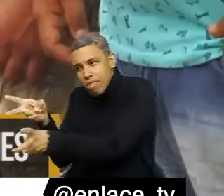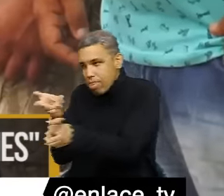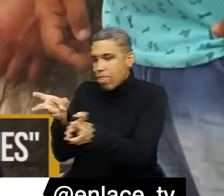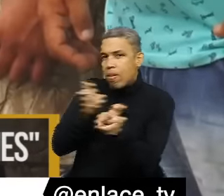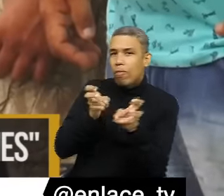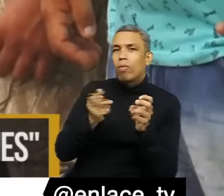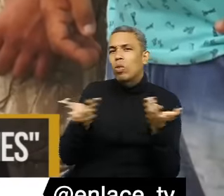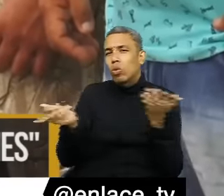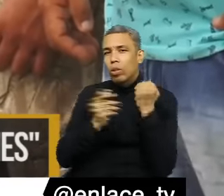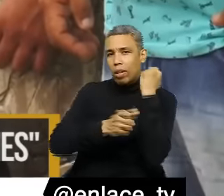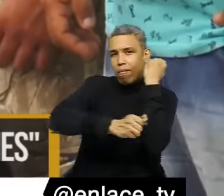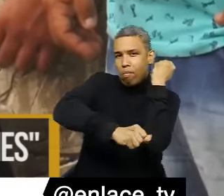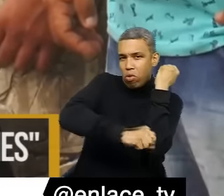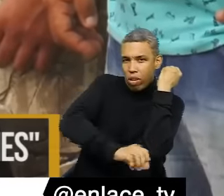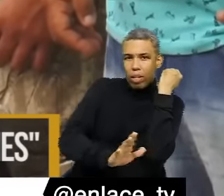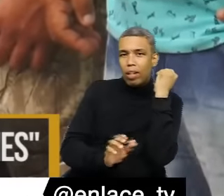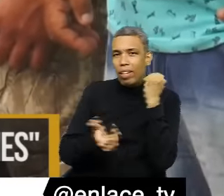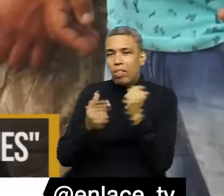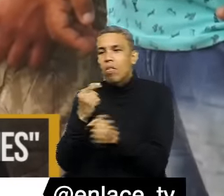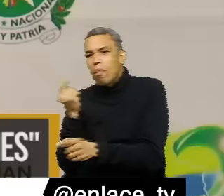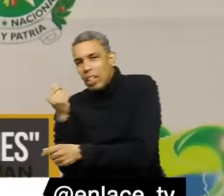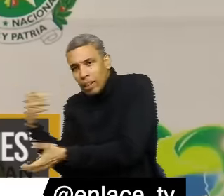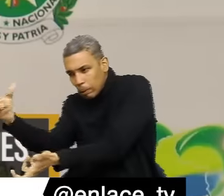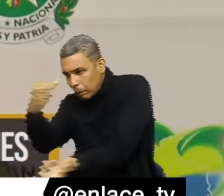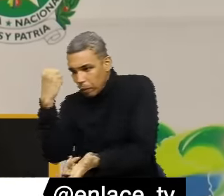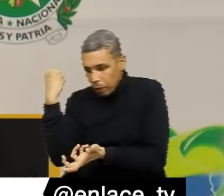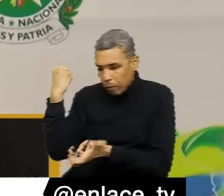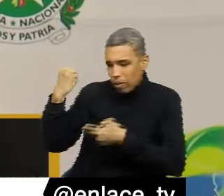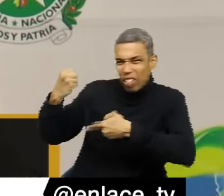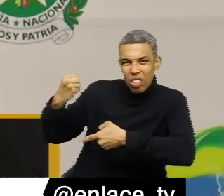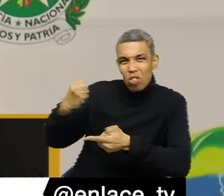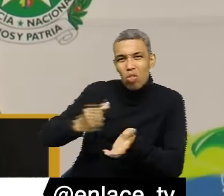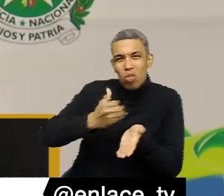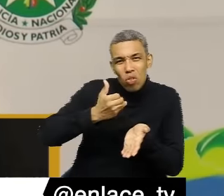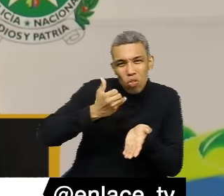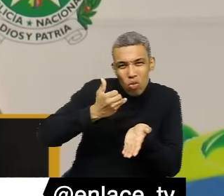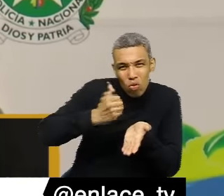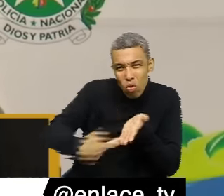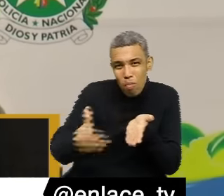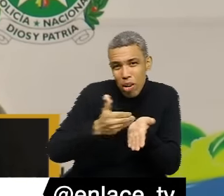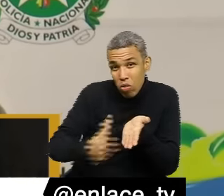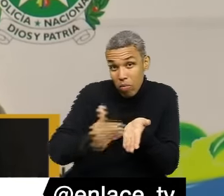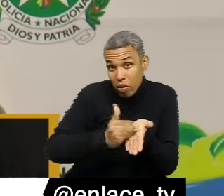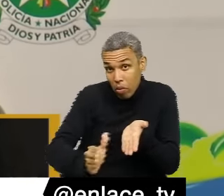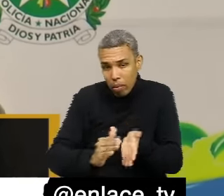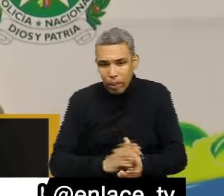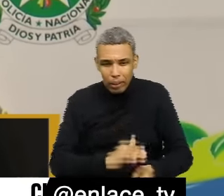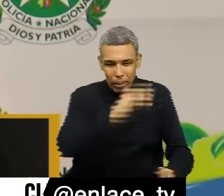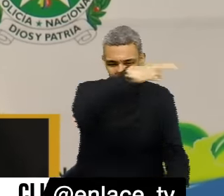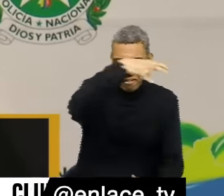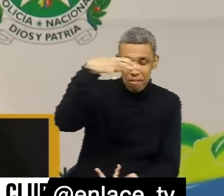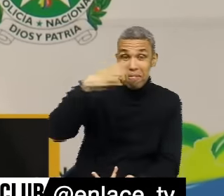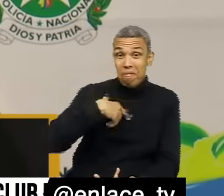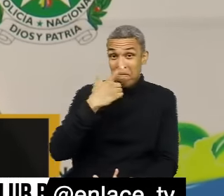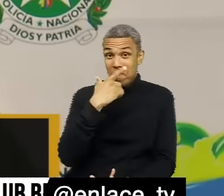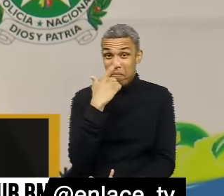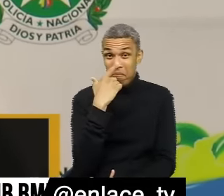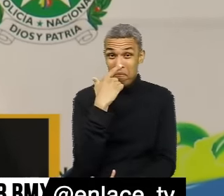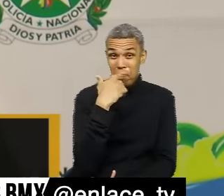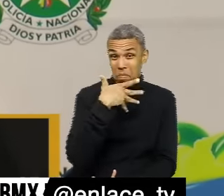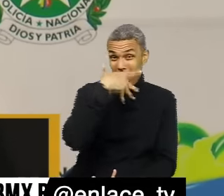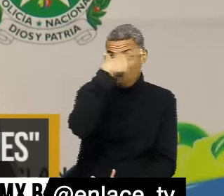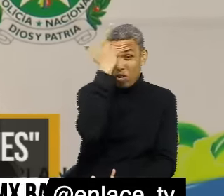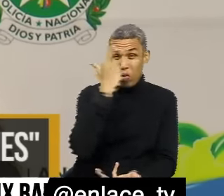la producción del clorhidrato de cocaína. El tema claro es que no vamos a descansar. Vamos a continuar, nuestro proceso